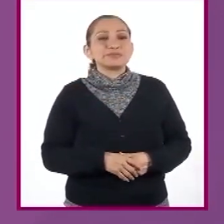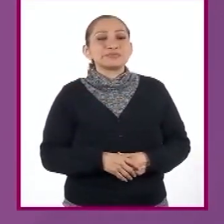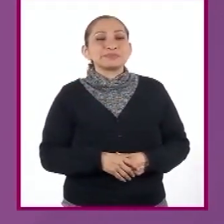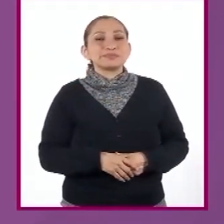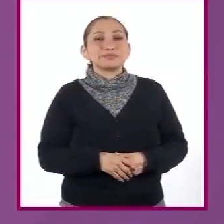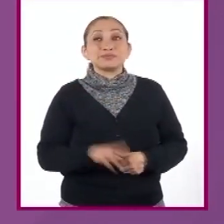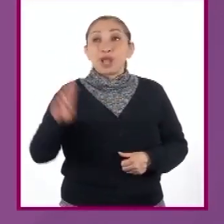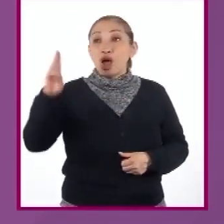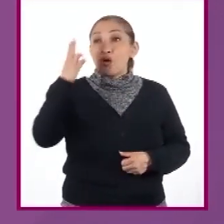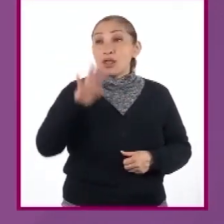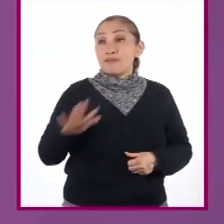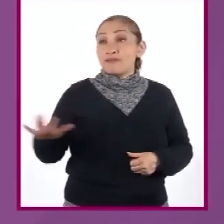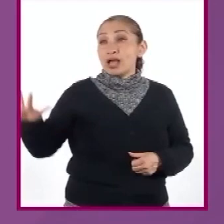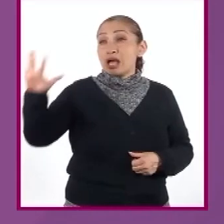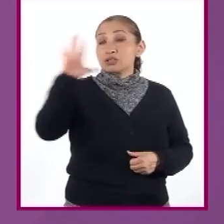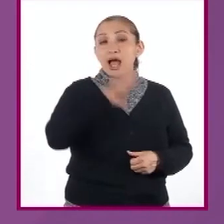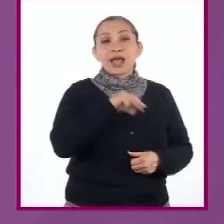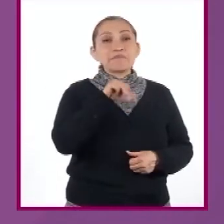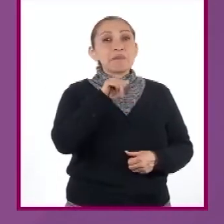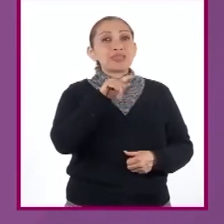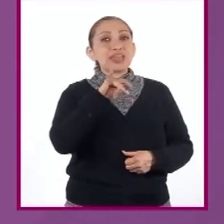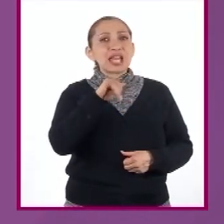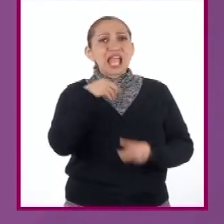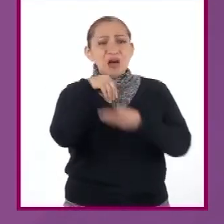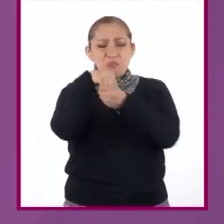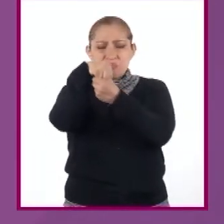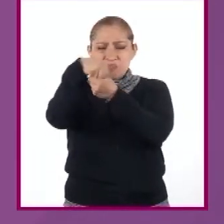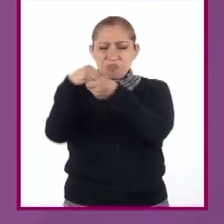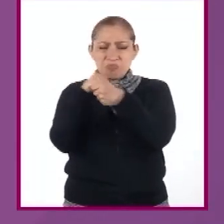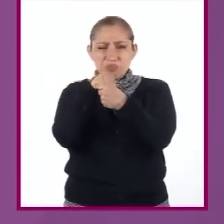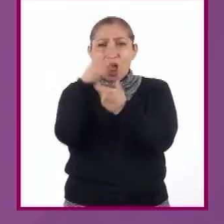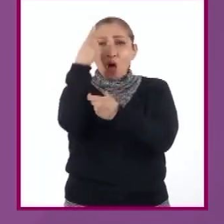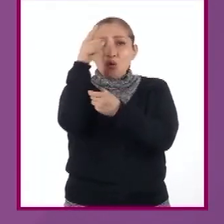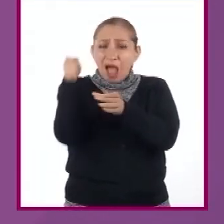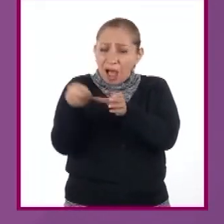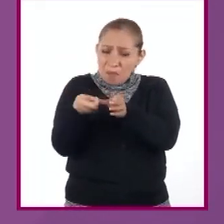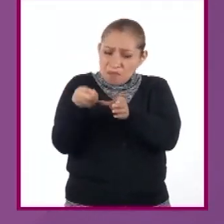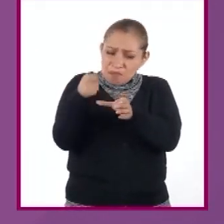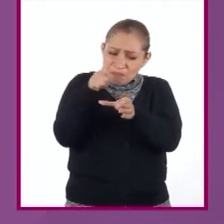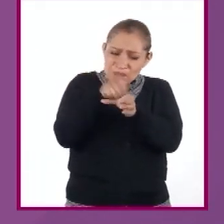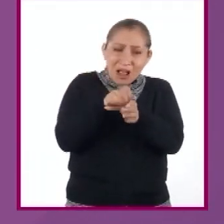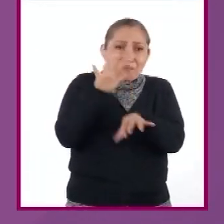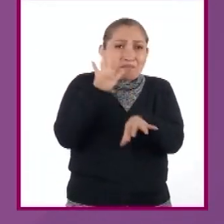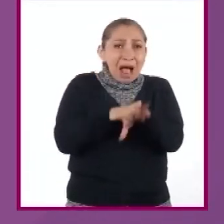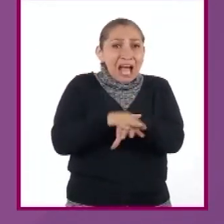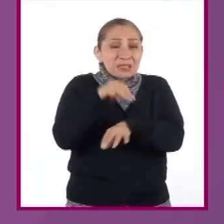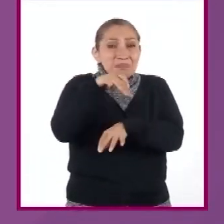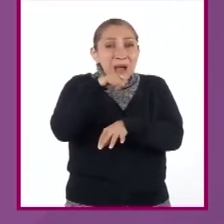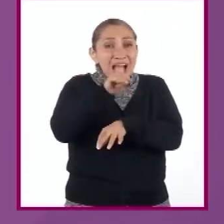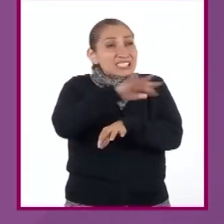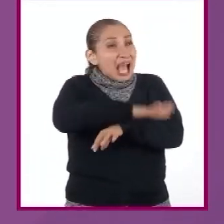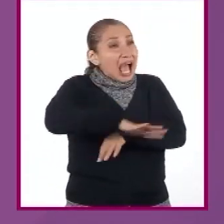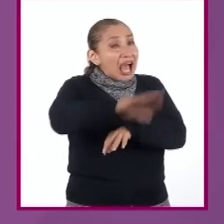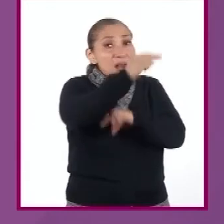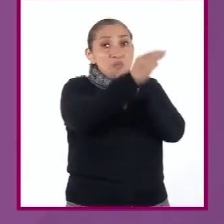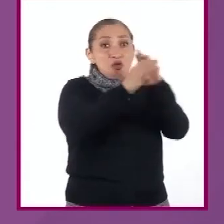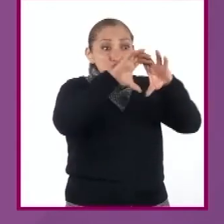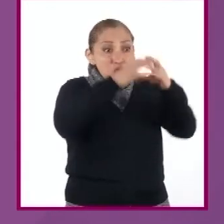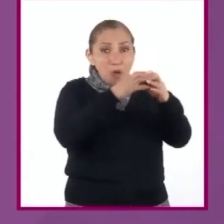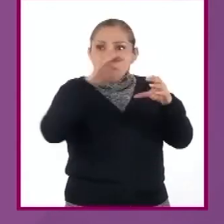En el universo hay materia tan densa que una cucharada de ella tiene más masa que toda la Tierra